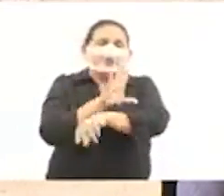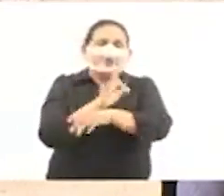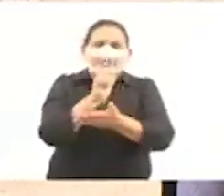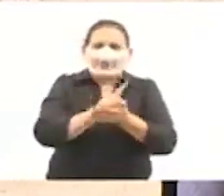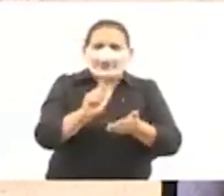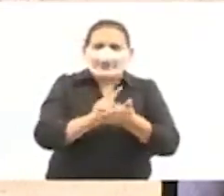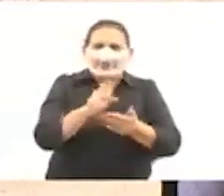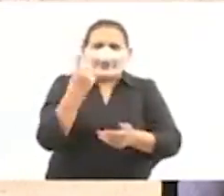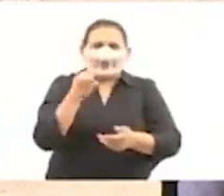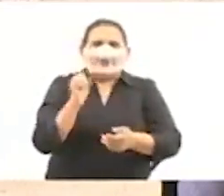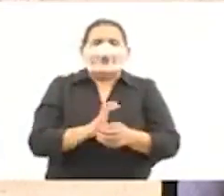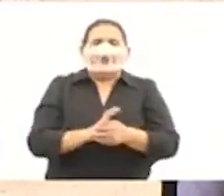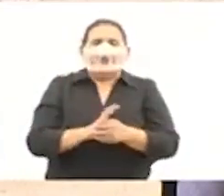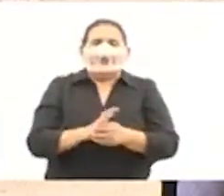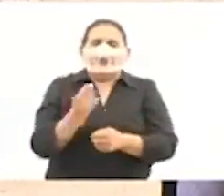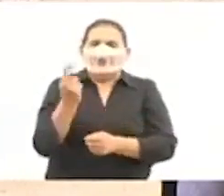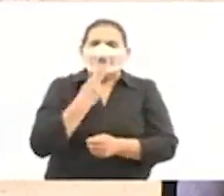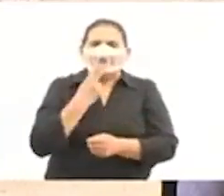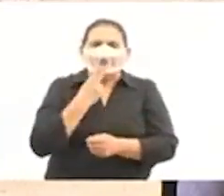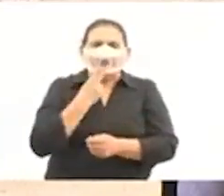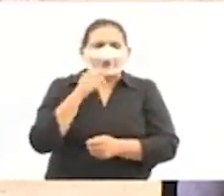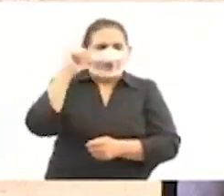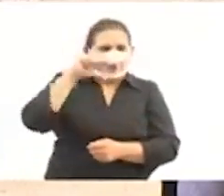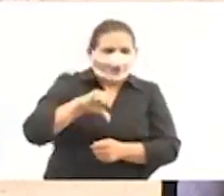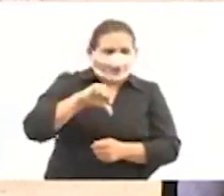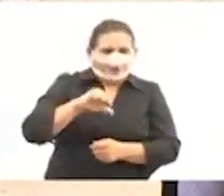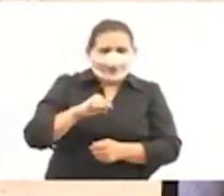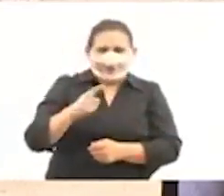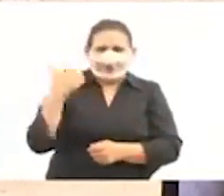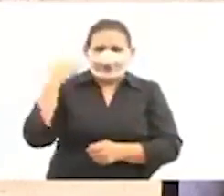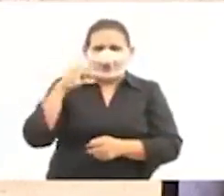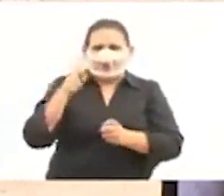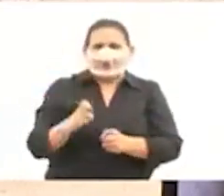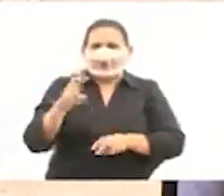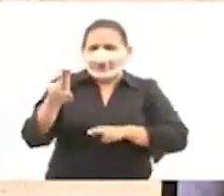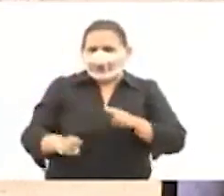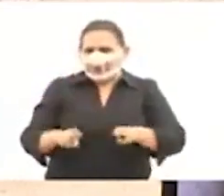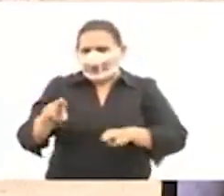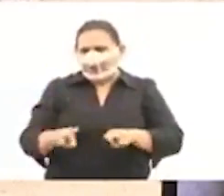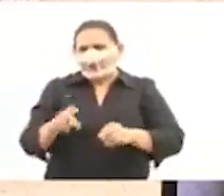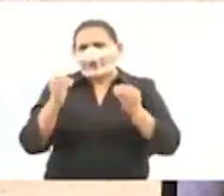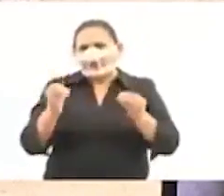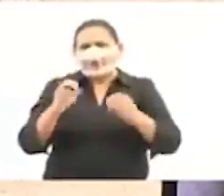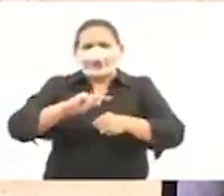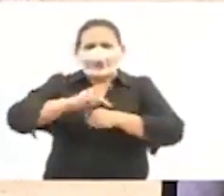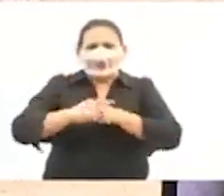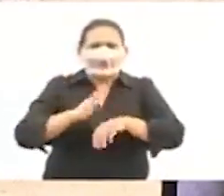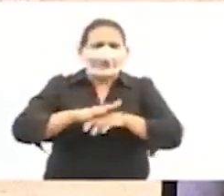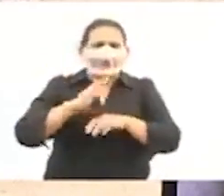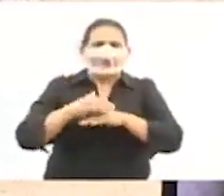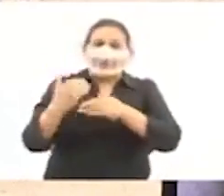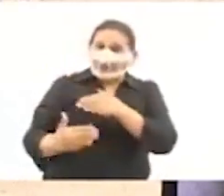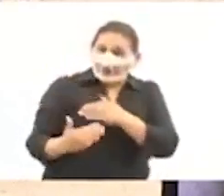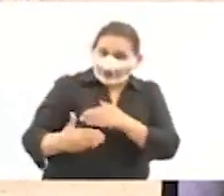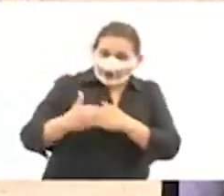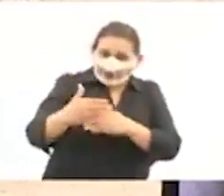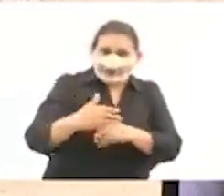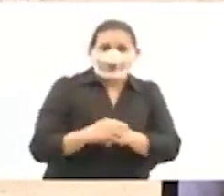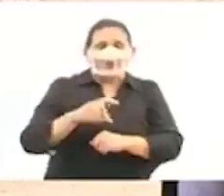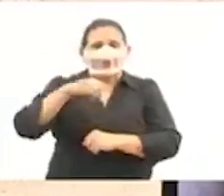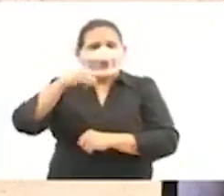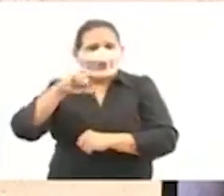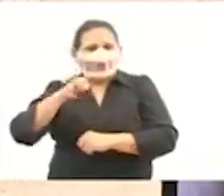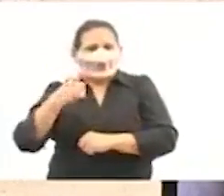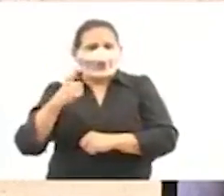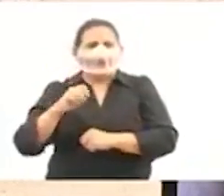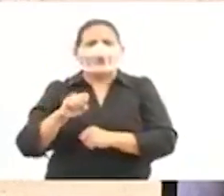consumimos ya decía hoy benigno hoy yucatán ya se encuentra al nivel de muchos de los países más avanzados de alemania y de